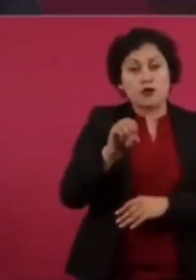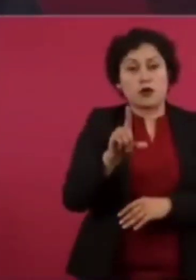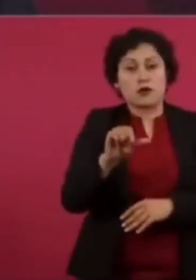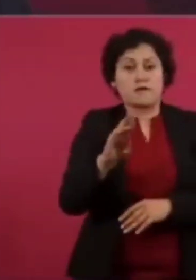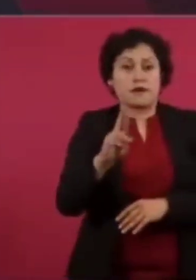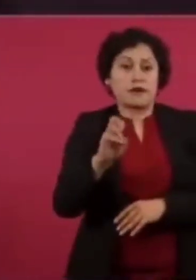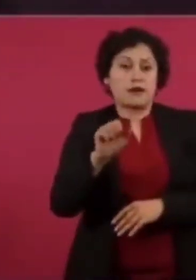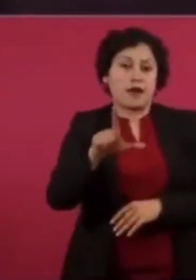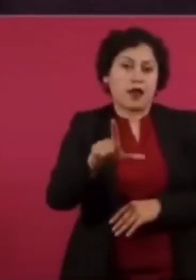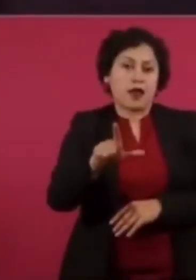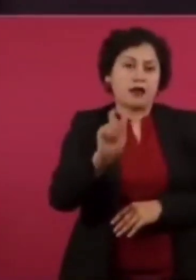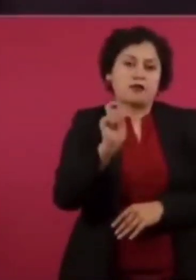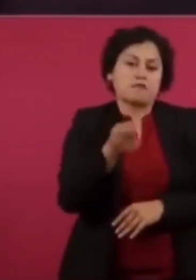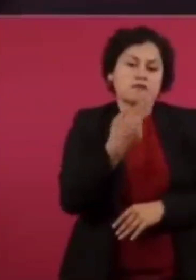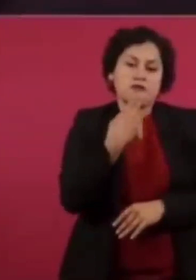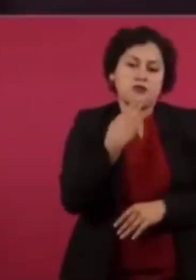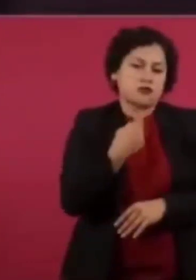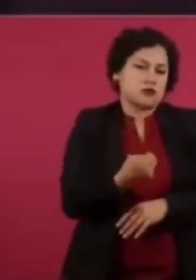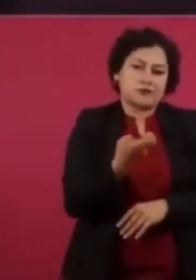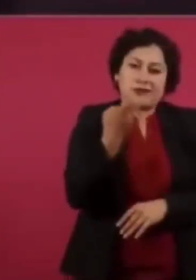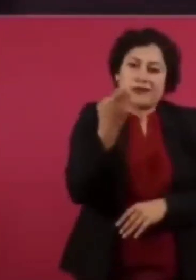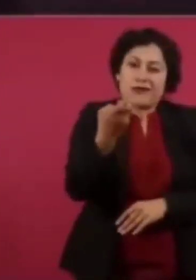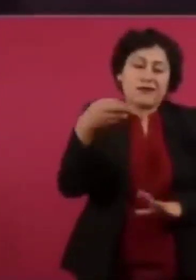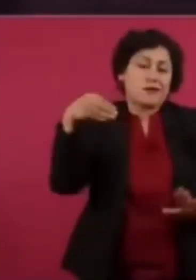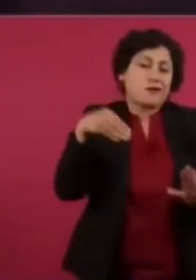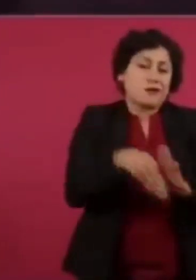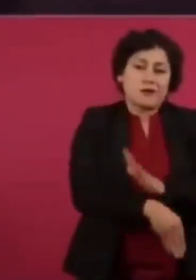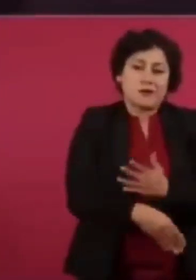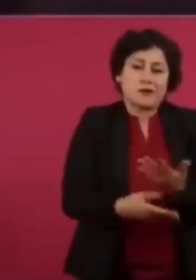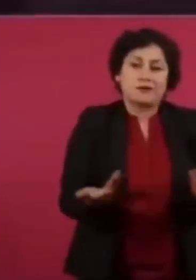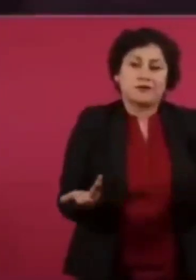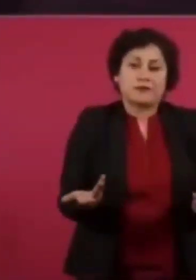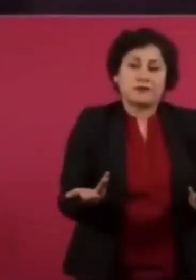Nosotros no. Seguimos